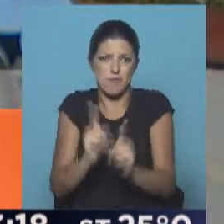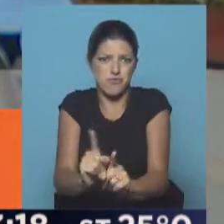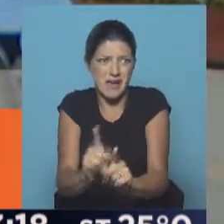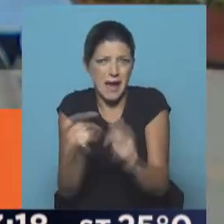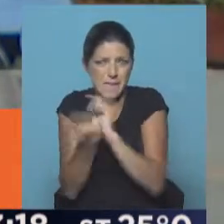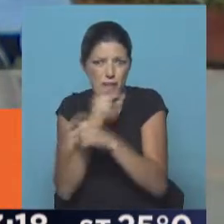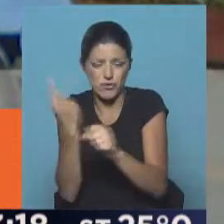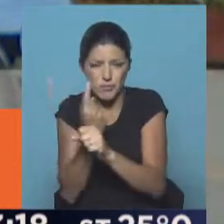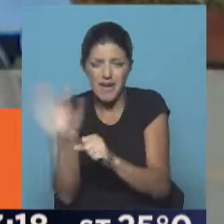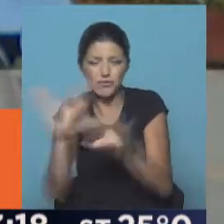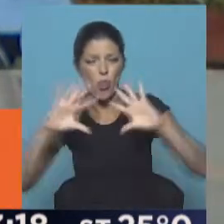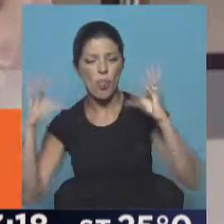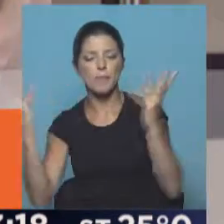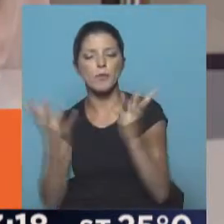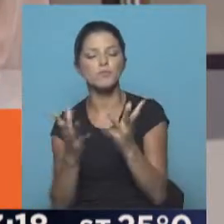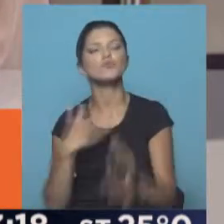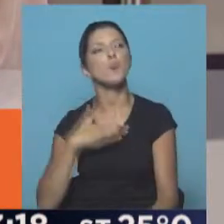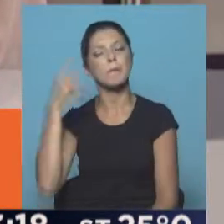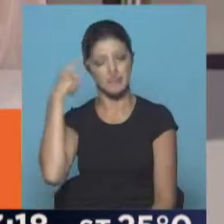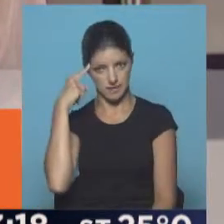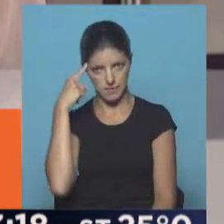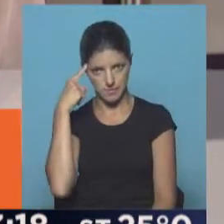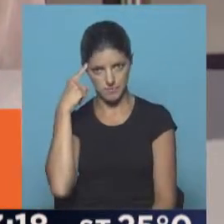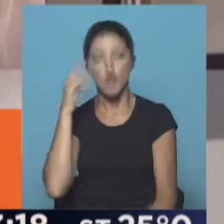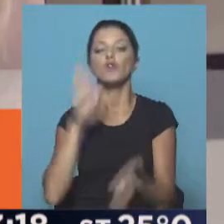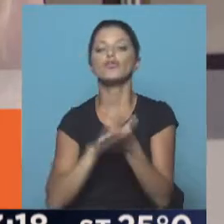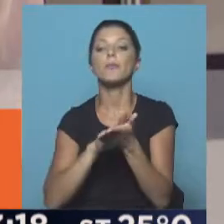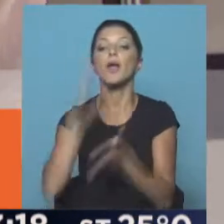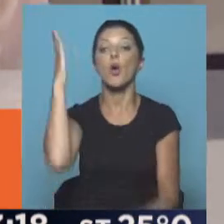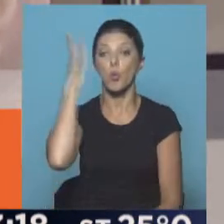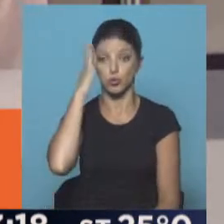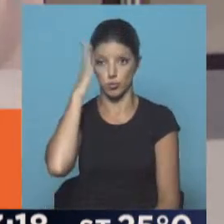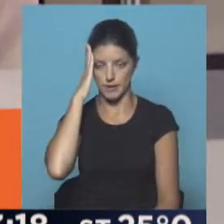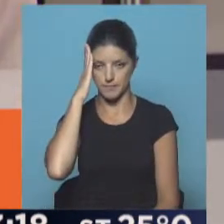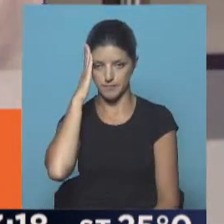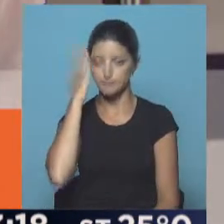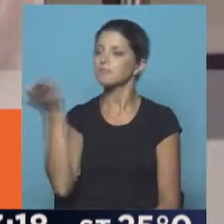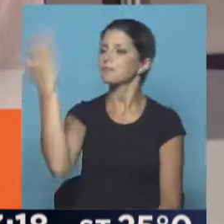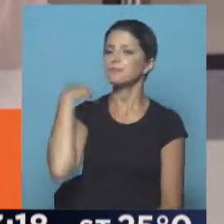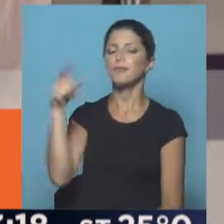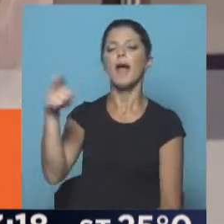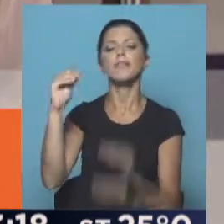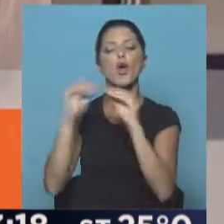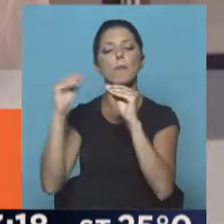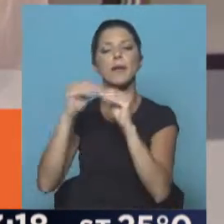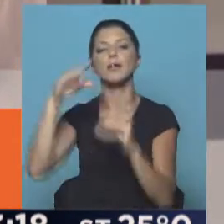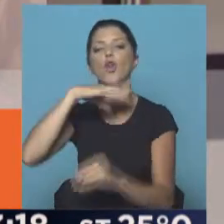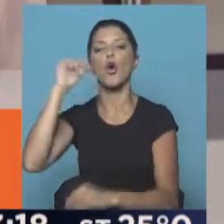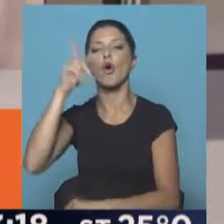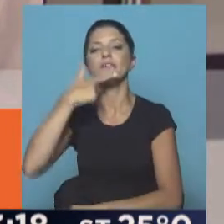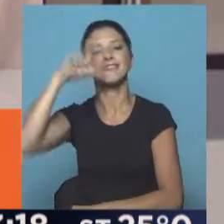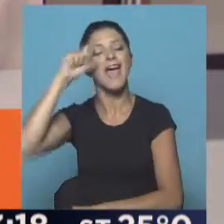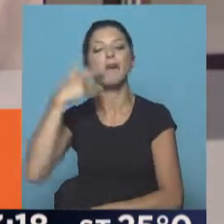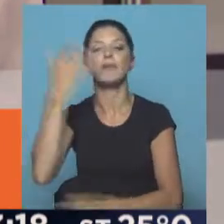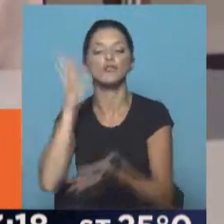todo pensaba, Alejandro, a ver cómo lo analizamos en términos culturales. Mencionaba José antes la cuestión de la incorrección política.